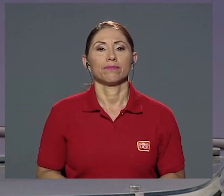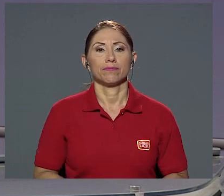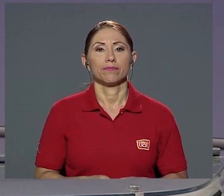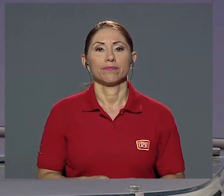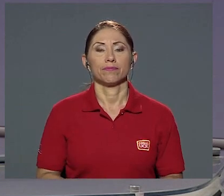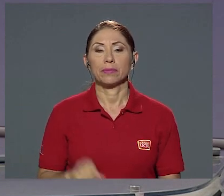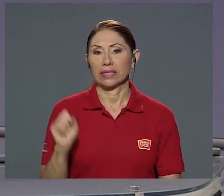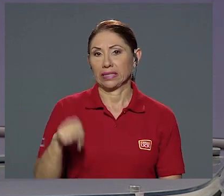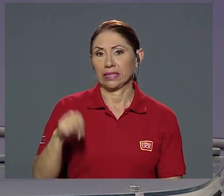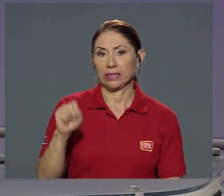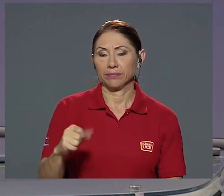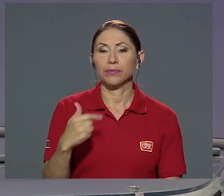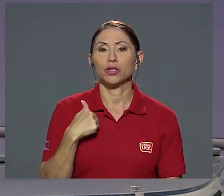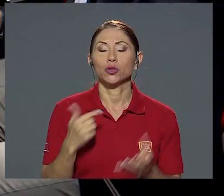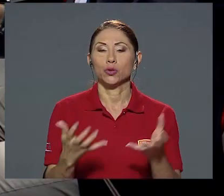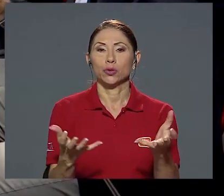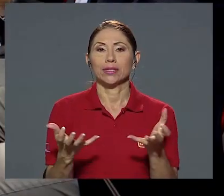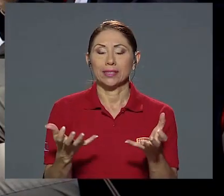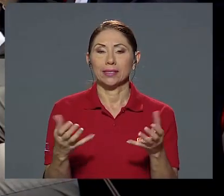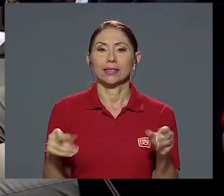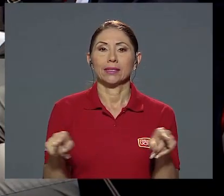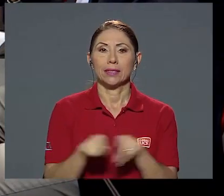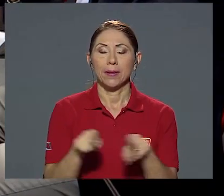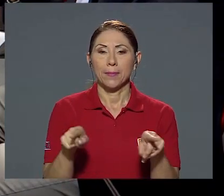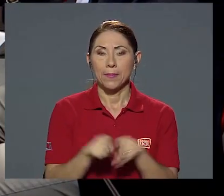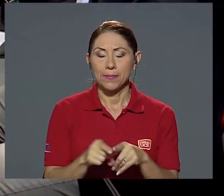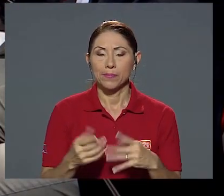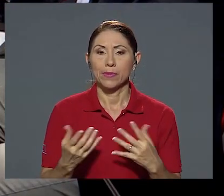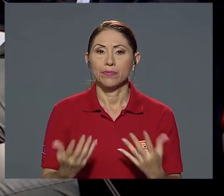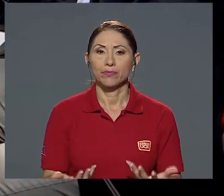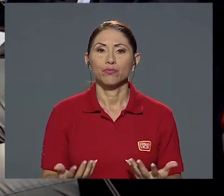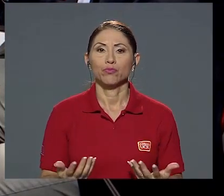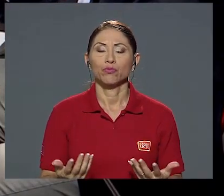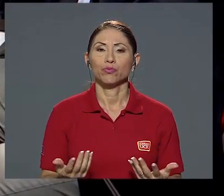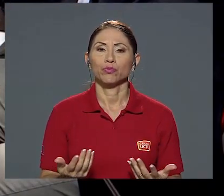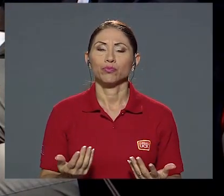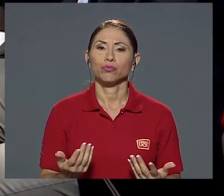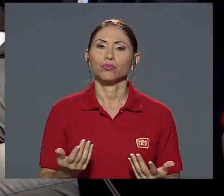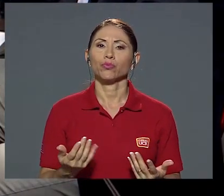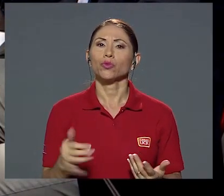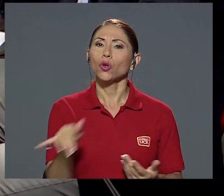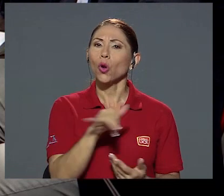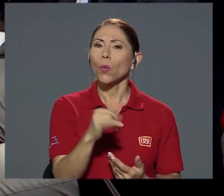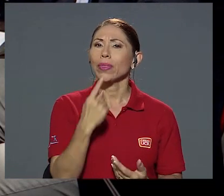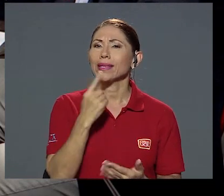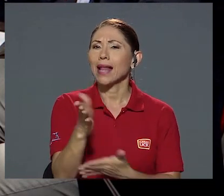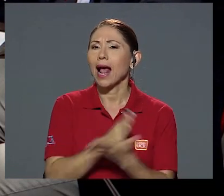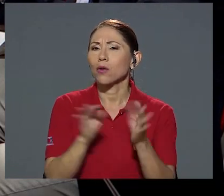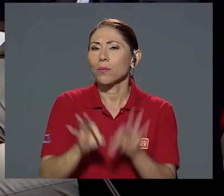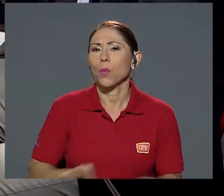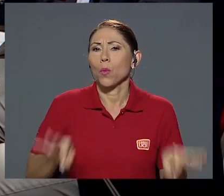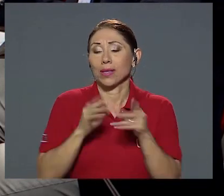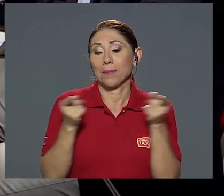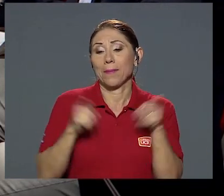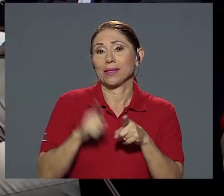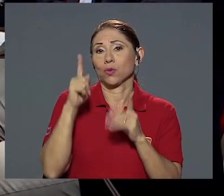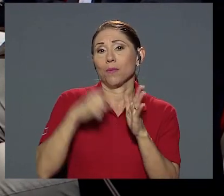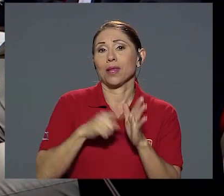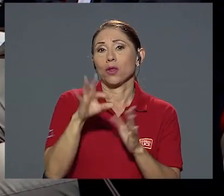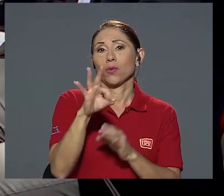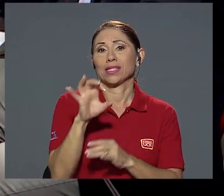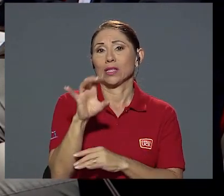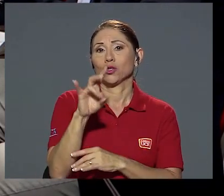estructurales. Sí, yo quisiera también tomar como un hito importante el